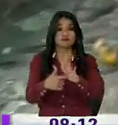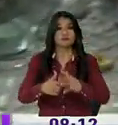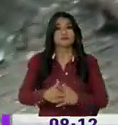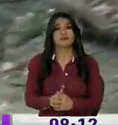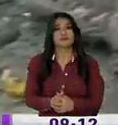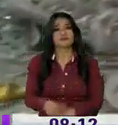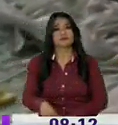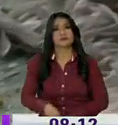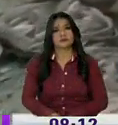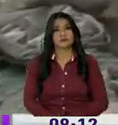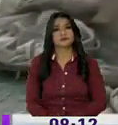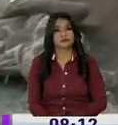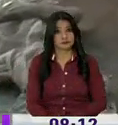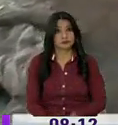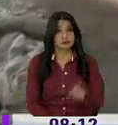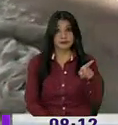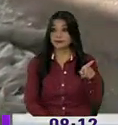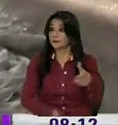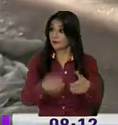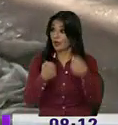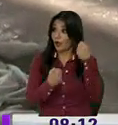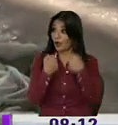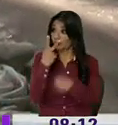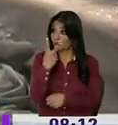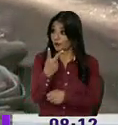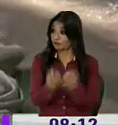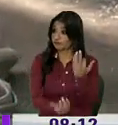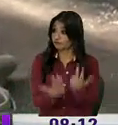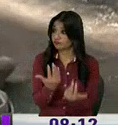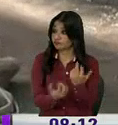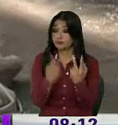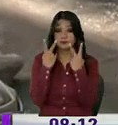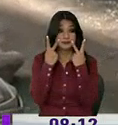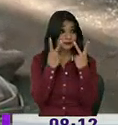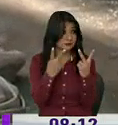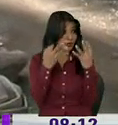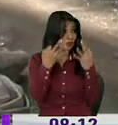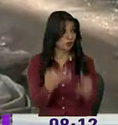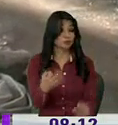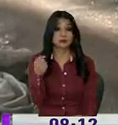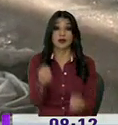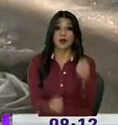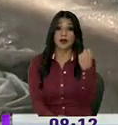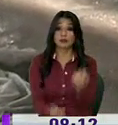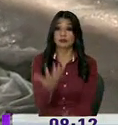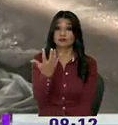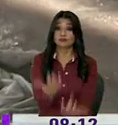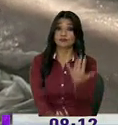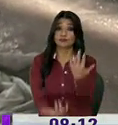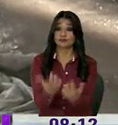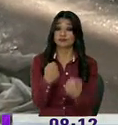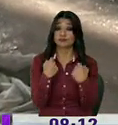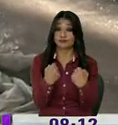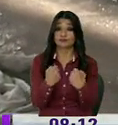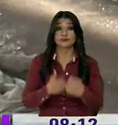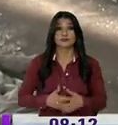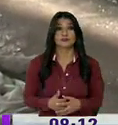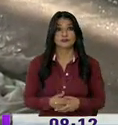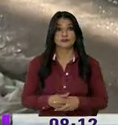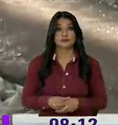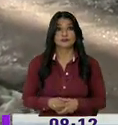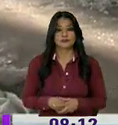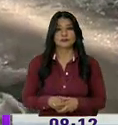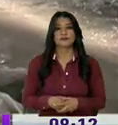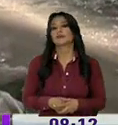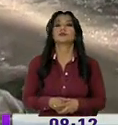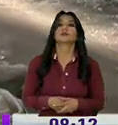este es uno de los patrulleros, quedó en la nada. Exactamente, miren, este es uno de los patrulleros que fue incendiado. En